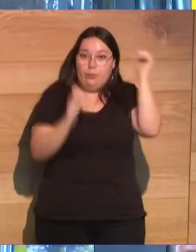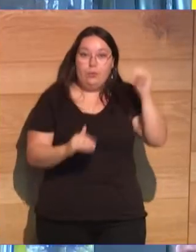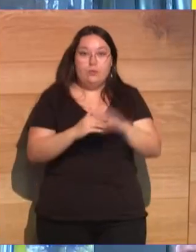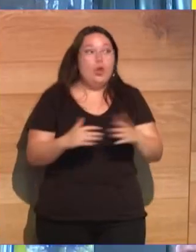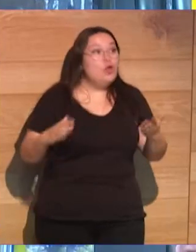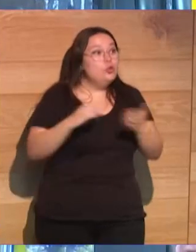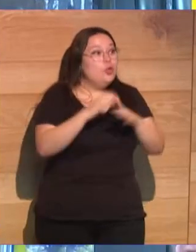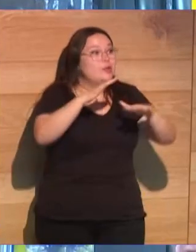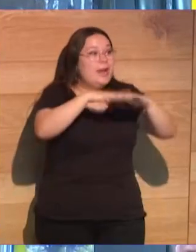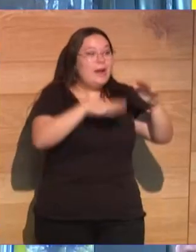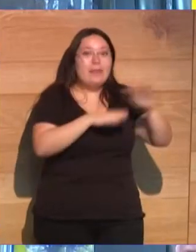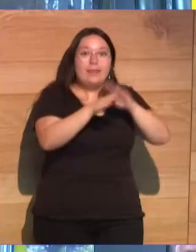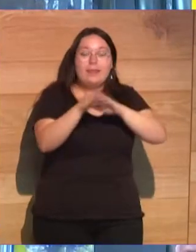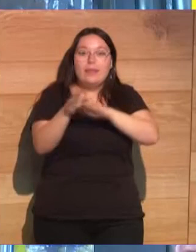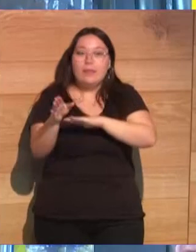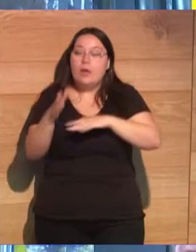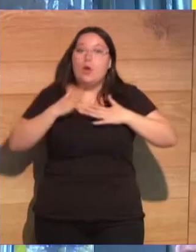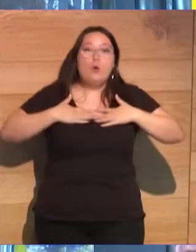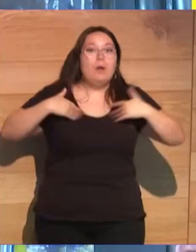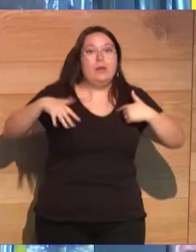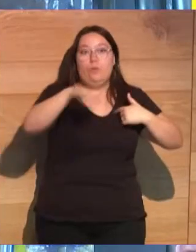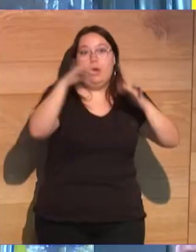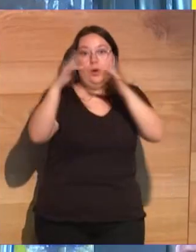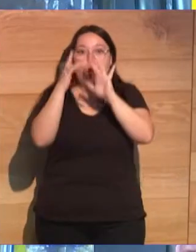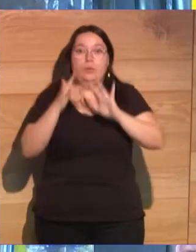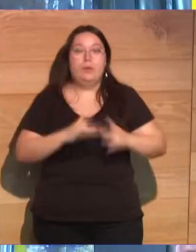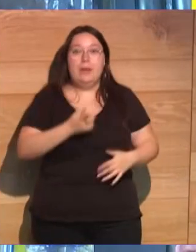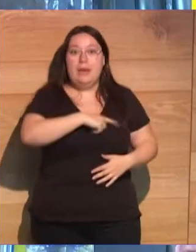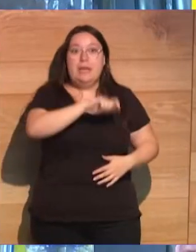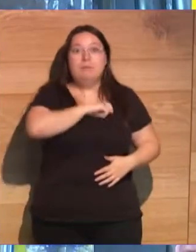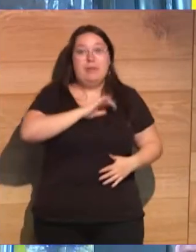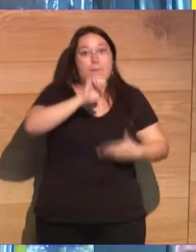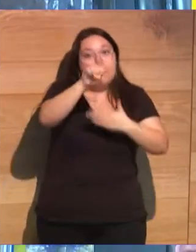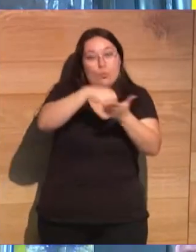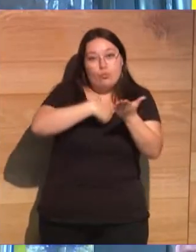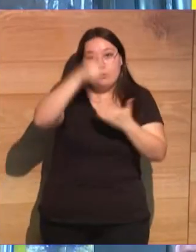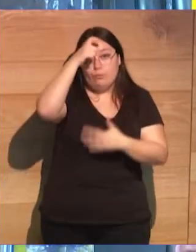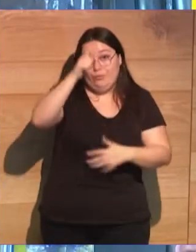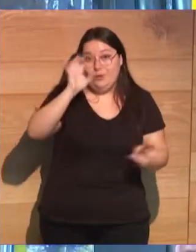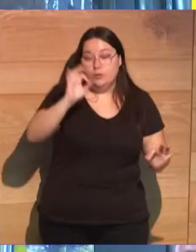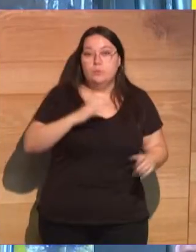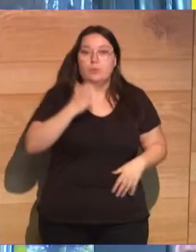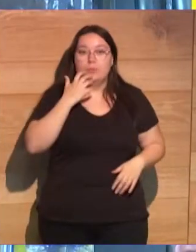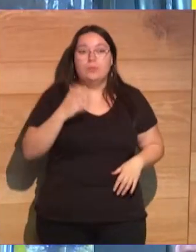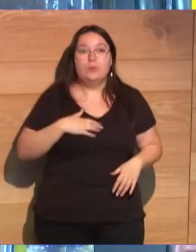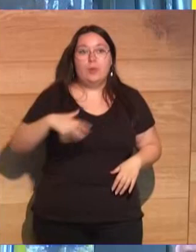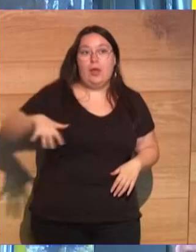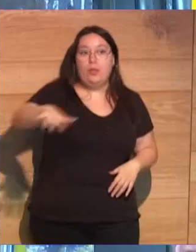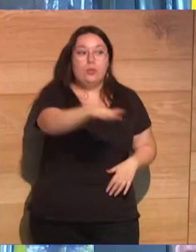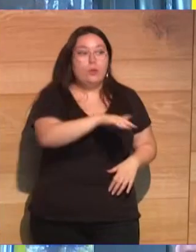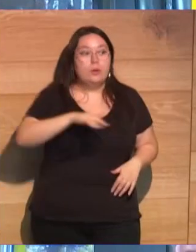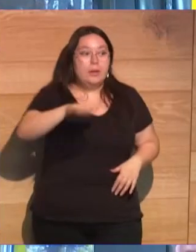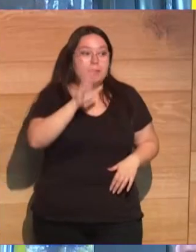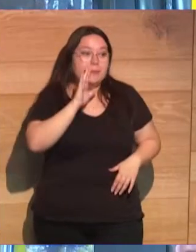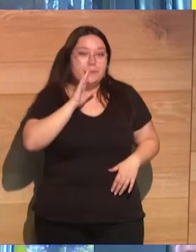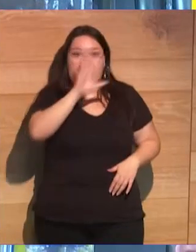todo el mundo tenga conectividad en cualquier parte. La España vacía, por ejemplo, nos vamos a zonas, pues como